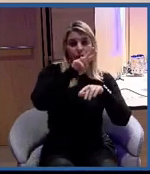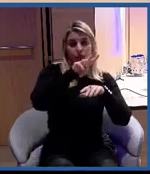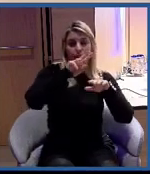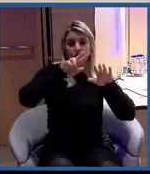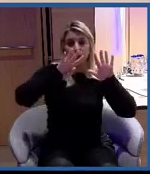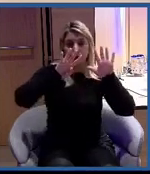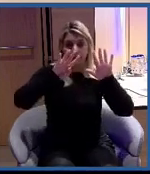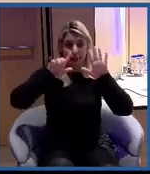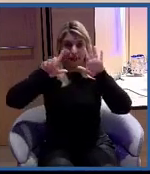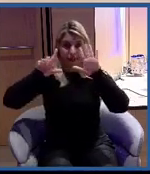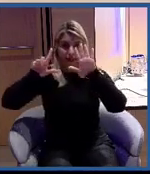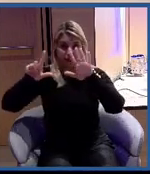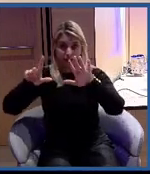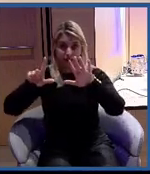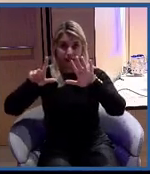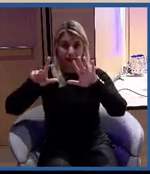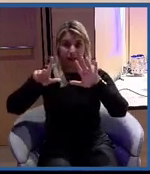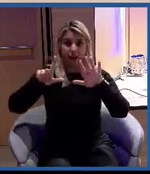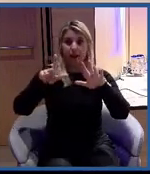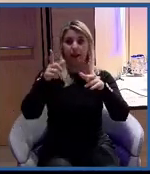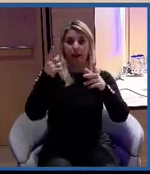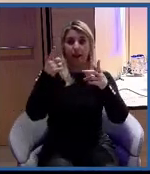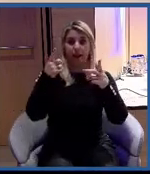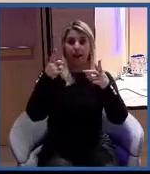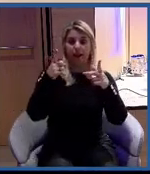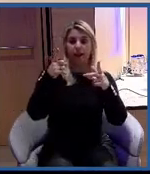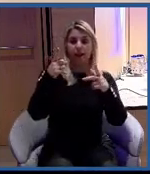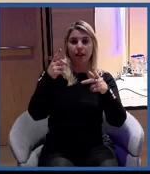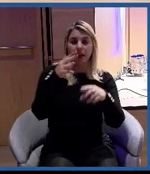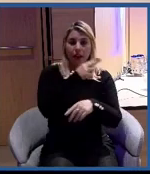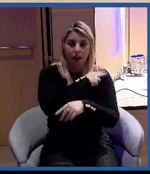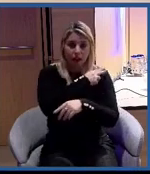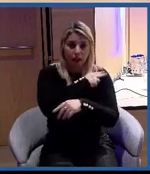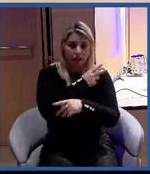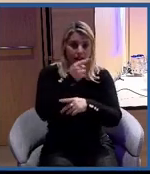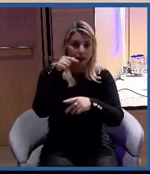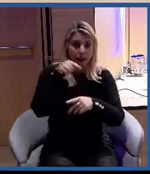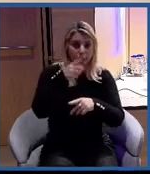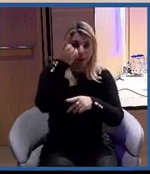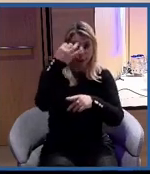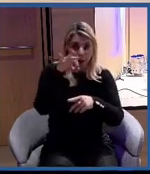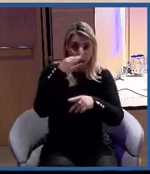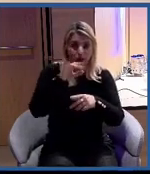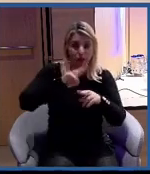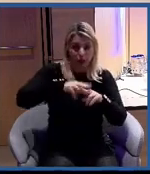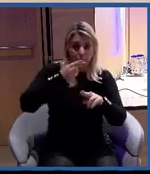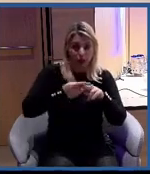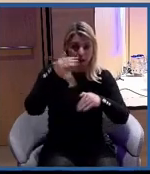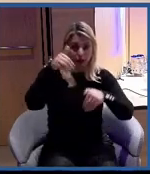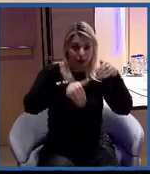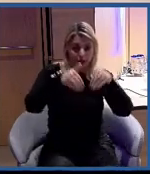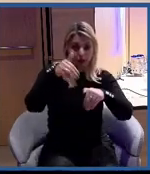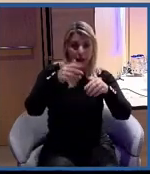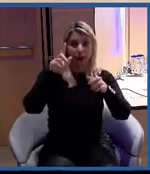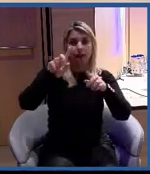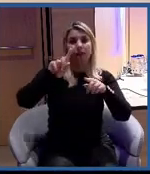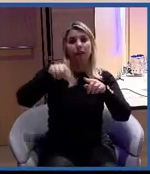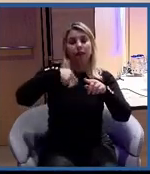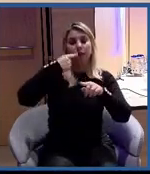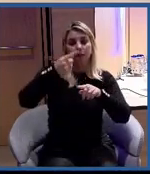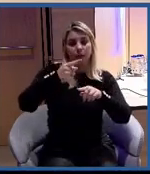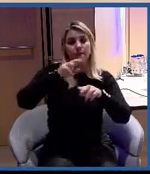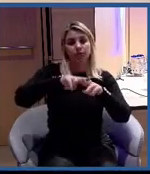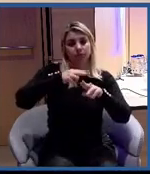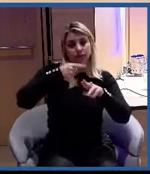alcaldes de los 340 buscaron la reelección y solamente siete de cada 10 van a ser